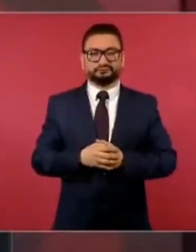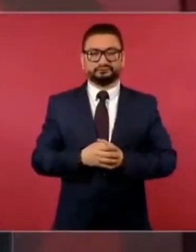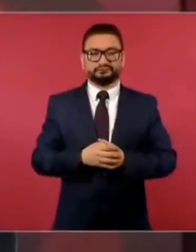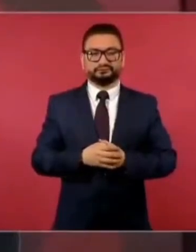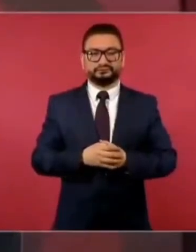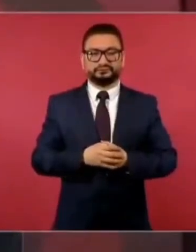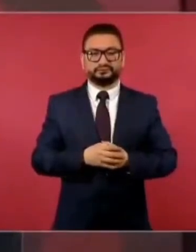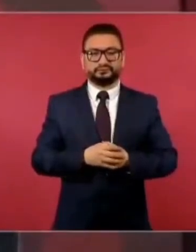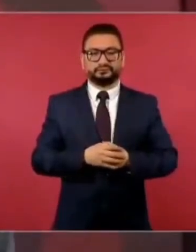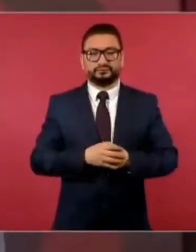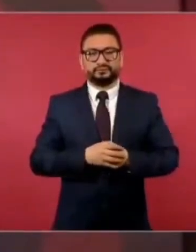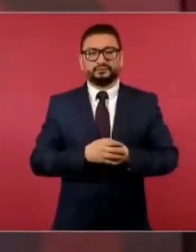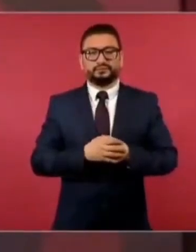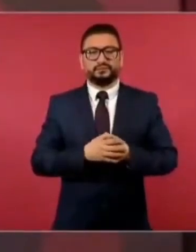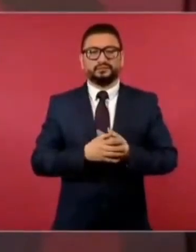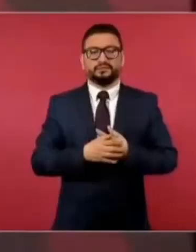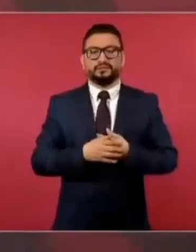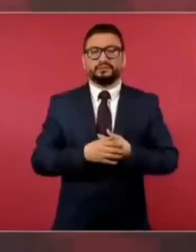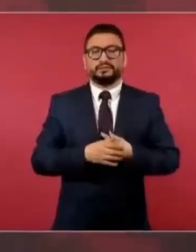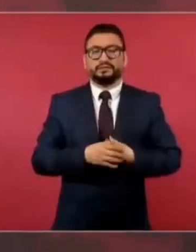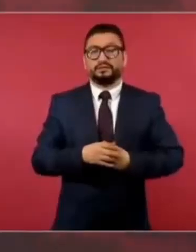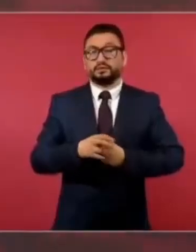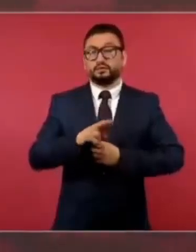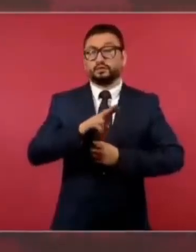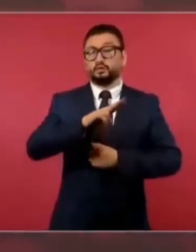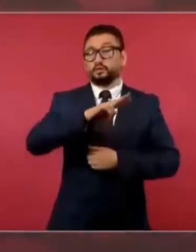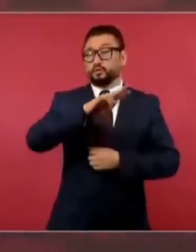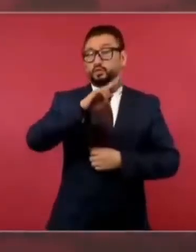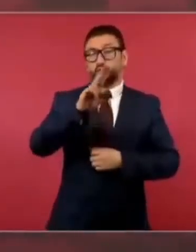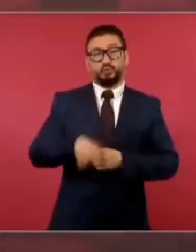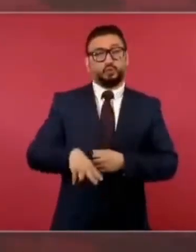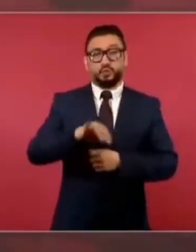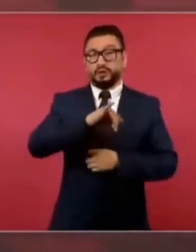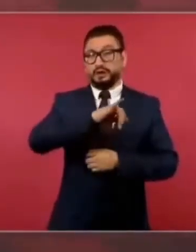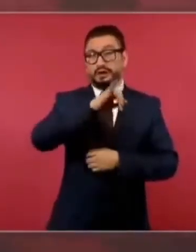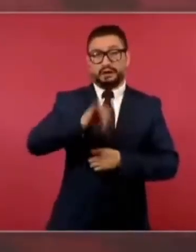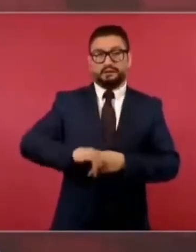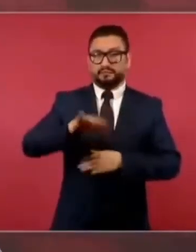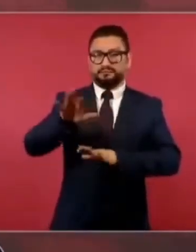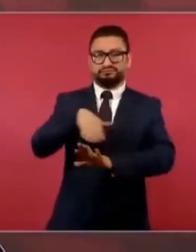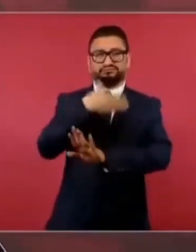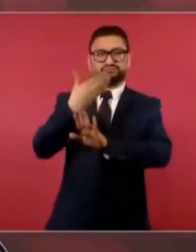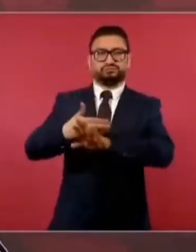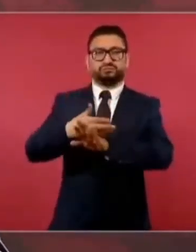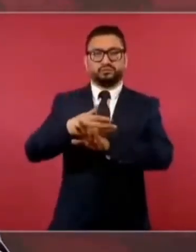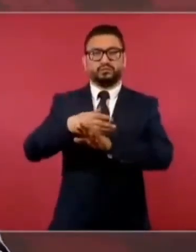Y nunca, nunca, jamás han sido censurados.